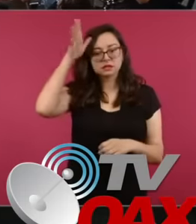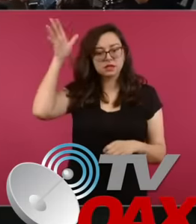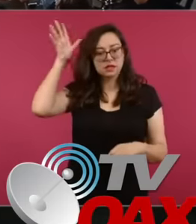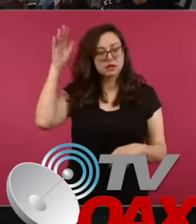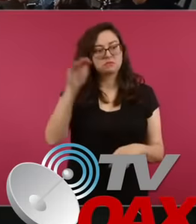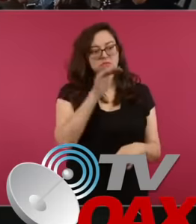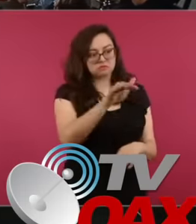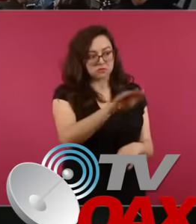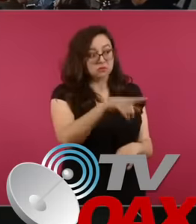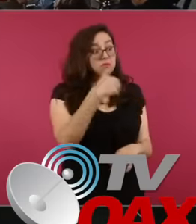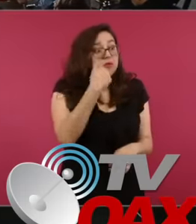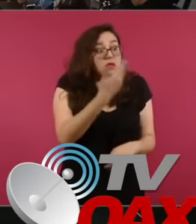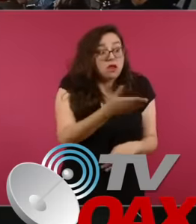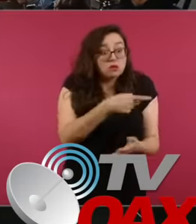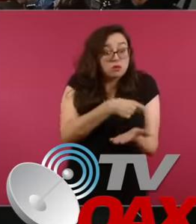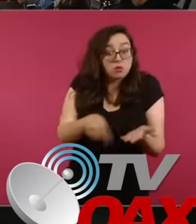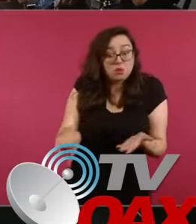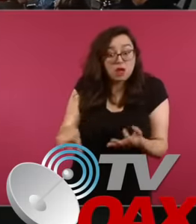compraran